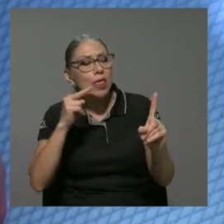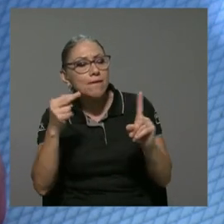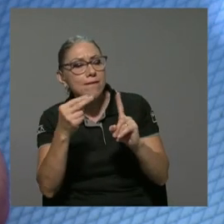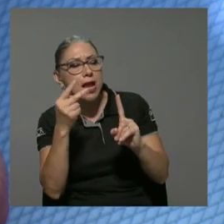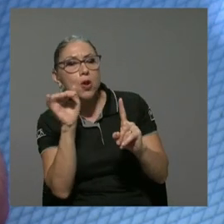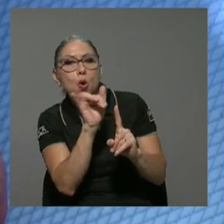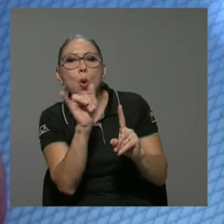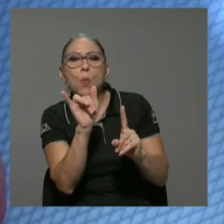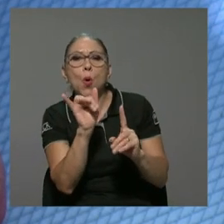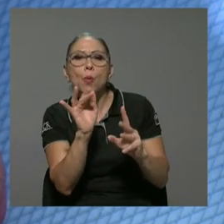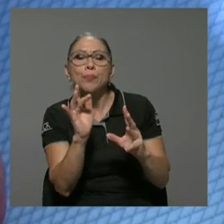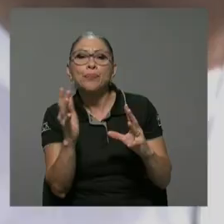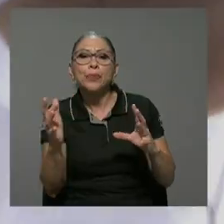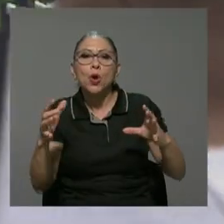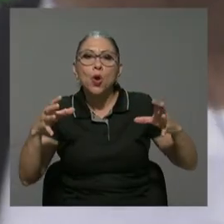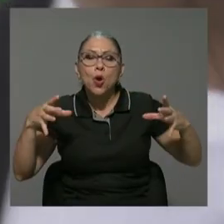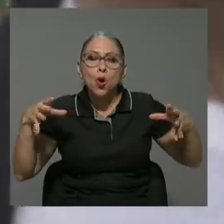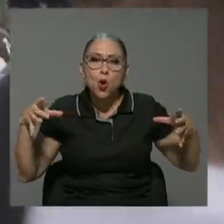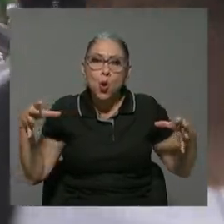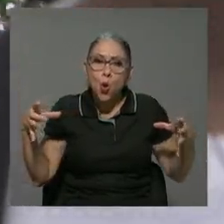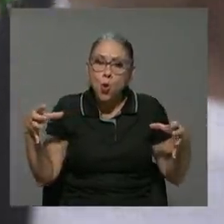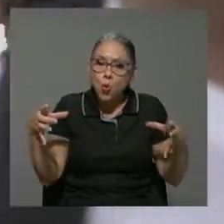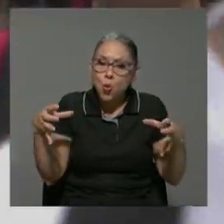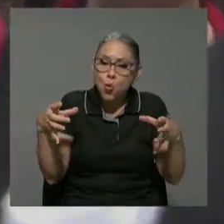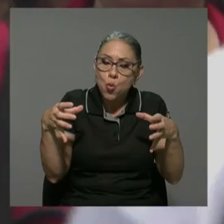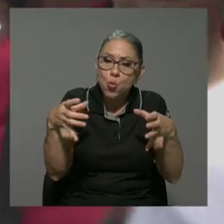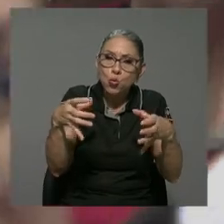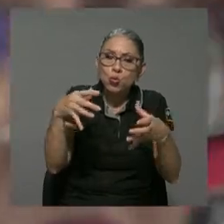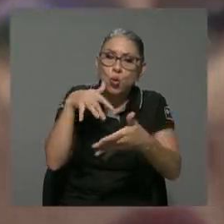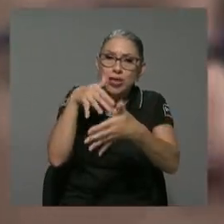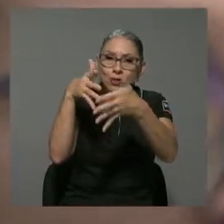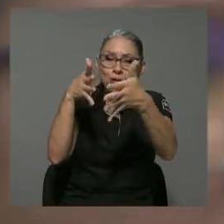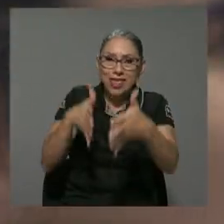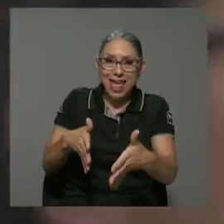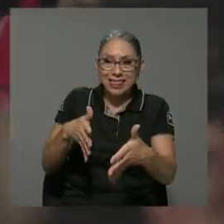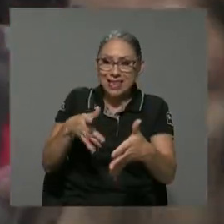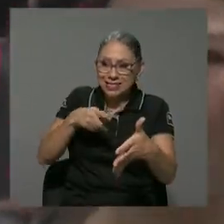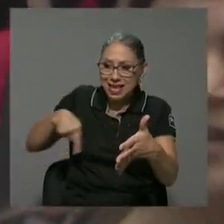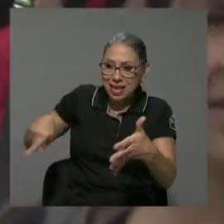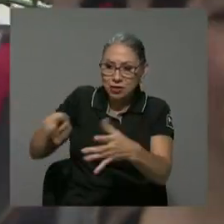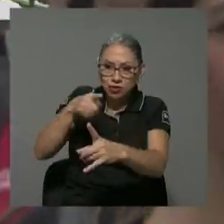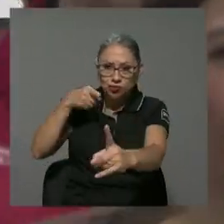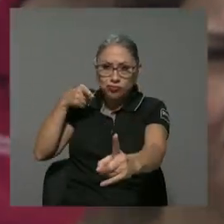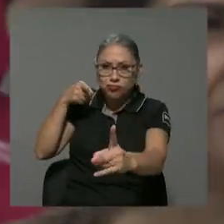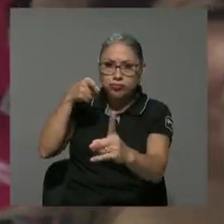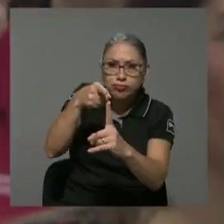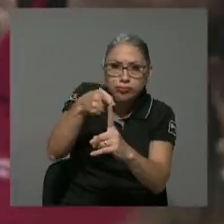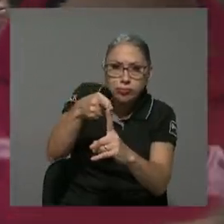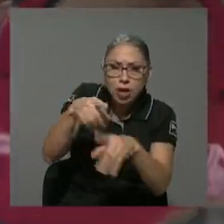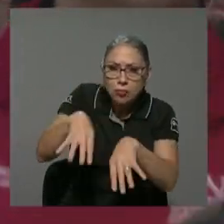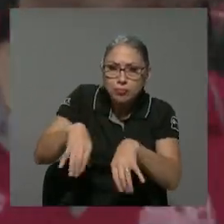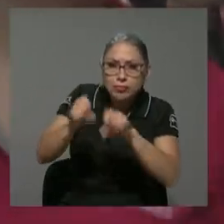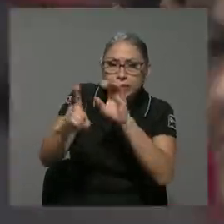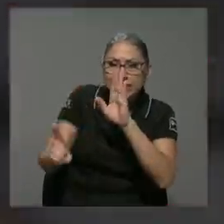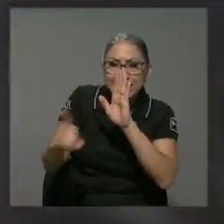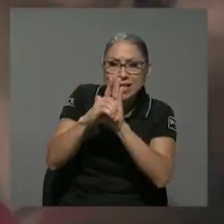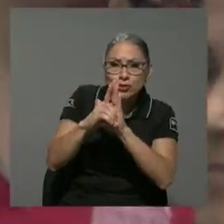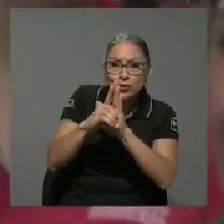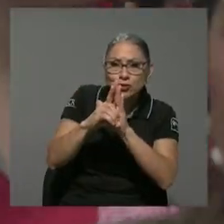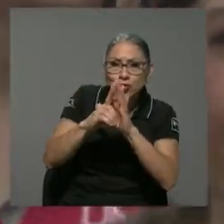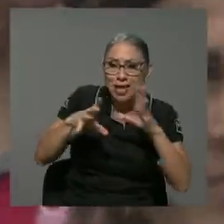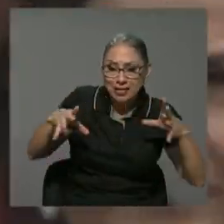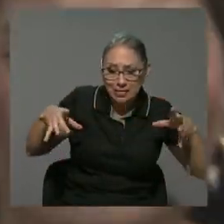un conjunto de estudiantes que se mueven en pro de sus derechos, ¿verdad? Y se movilizan y se